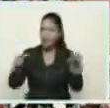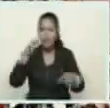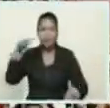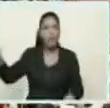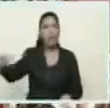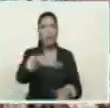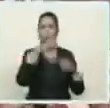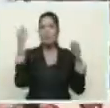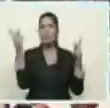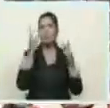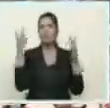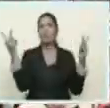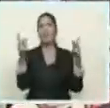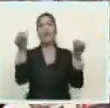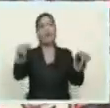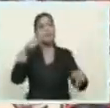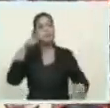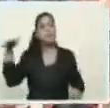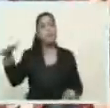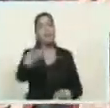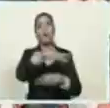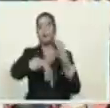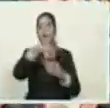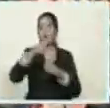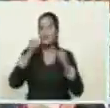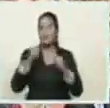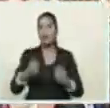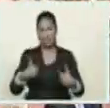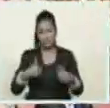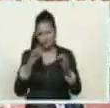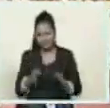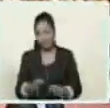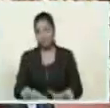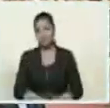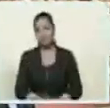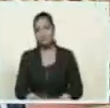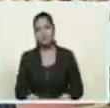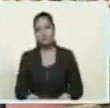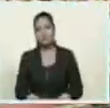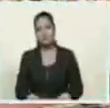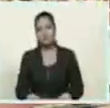pueblo victorioso en este pueblo rebelde no tengo duda de ello